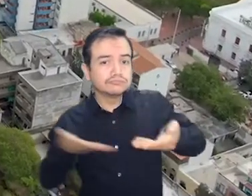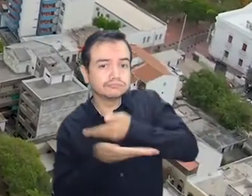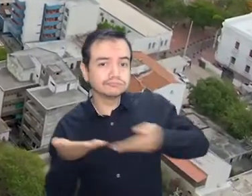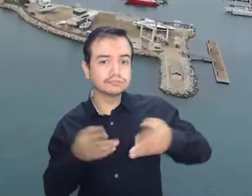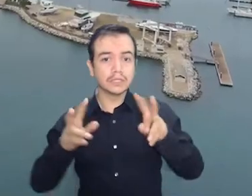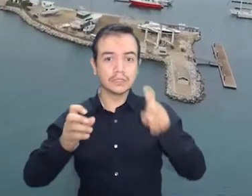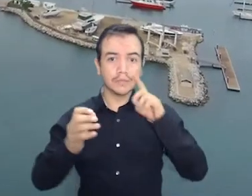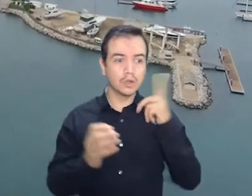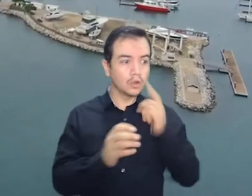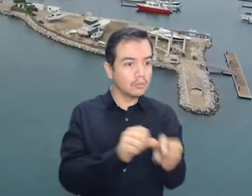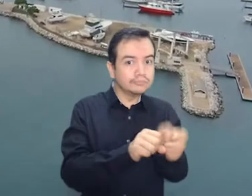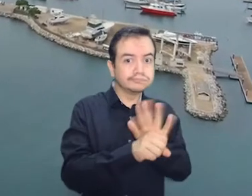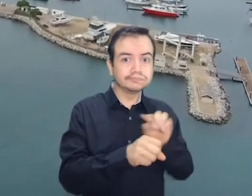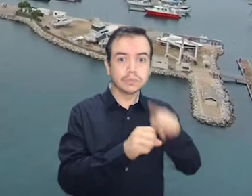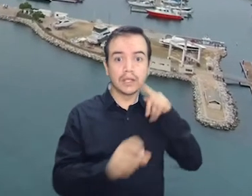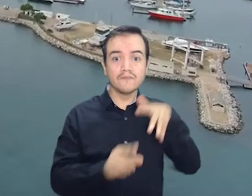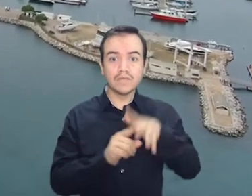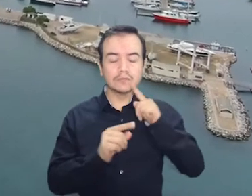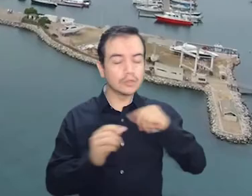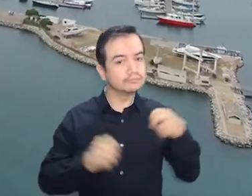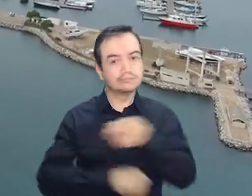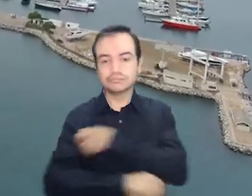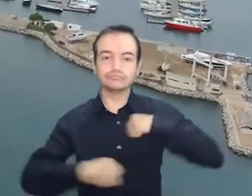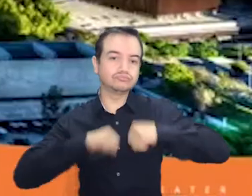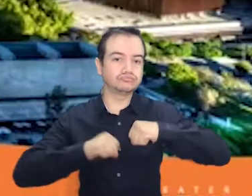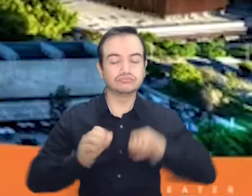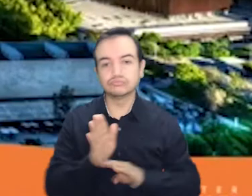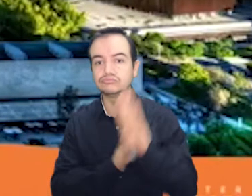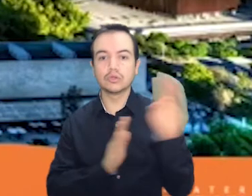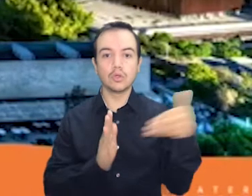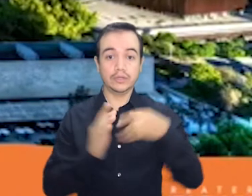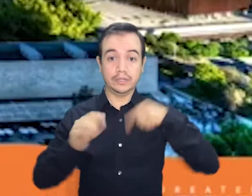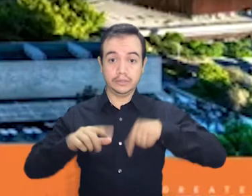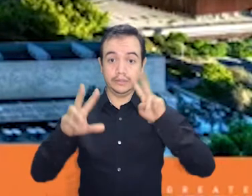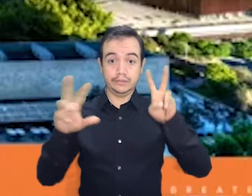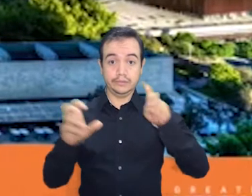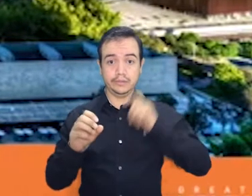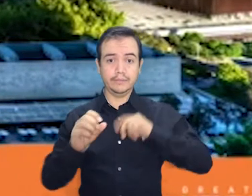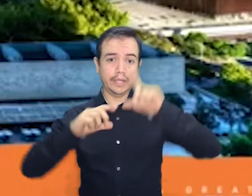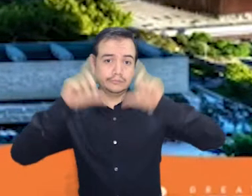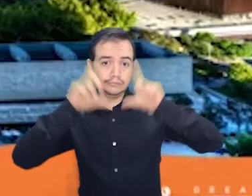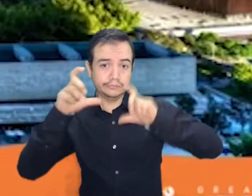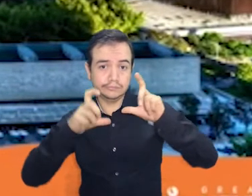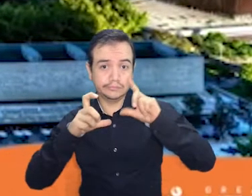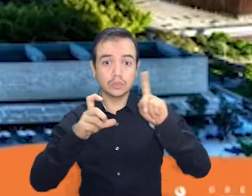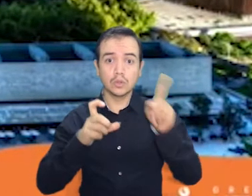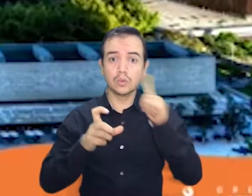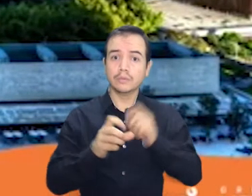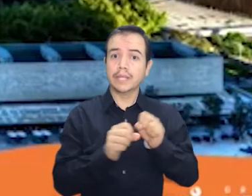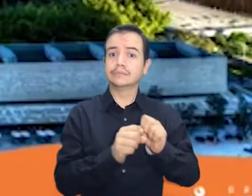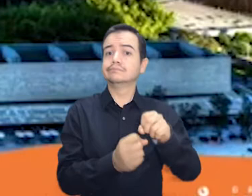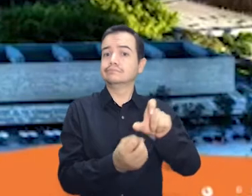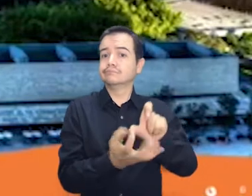económica a raíz de la pandemia, mediante la ponencia Retos, Limitaciones, Alcances y Desafíos del Sector Turístico en el